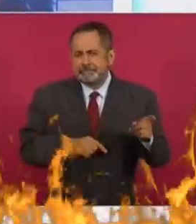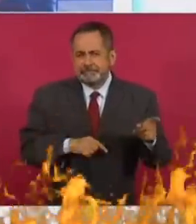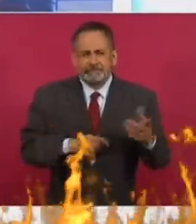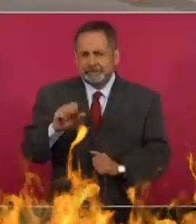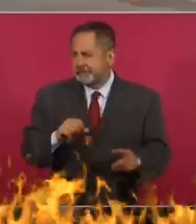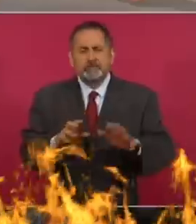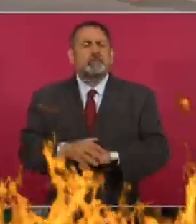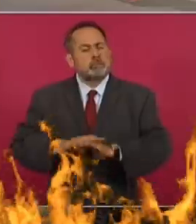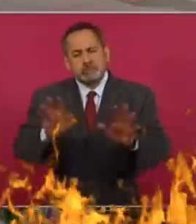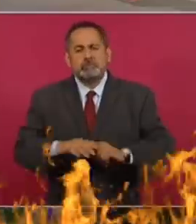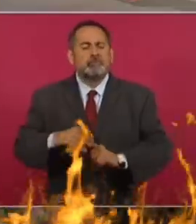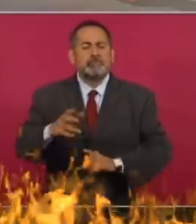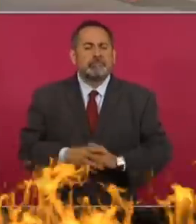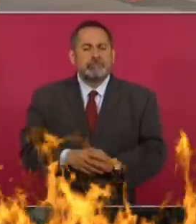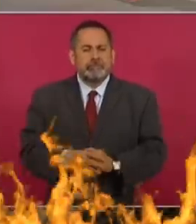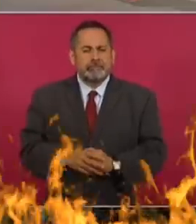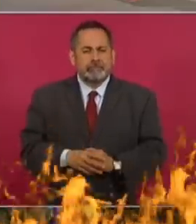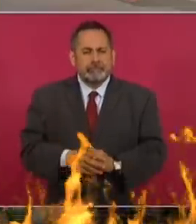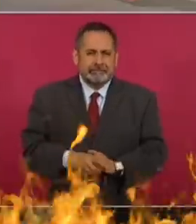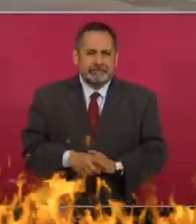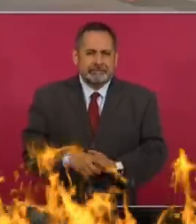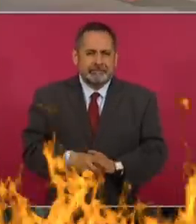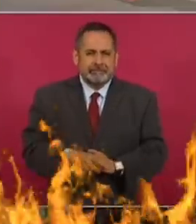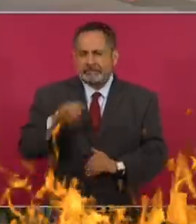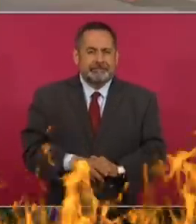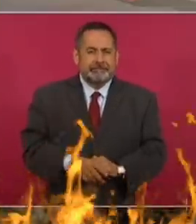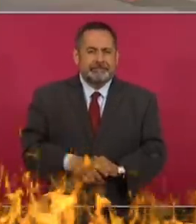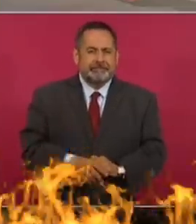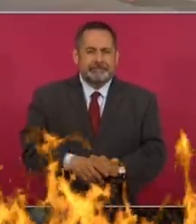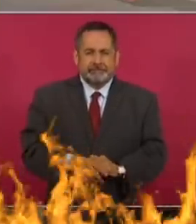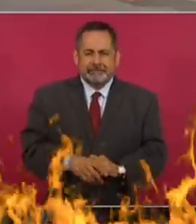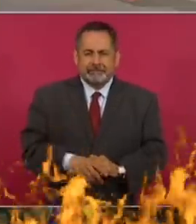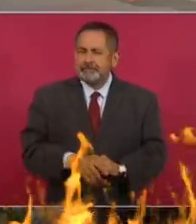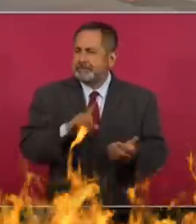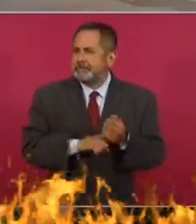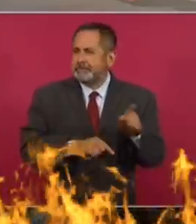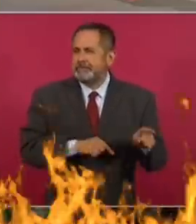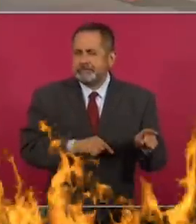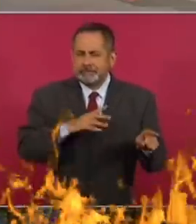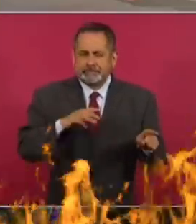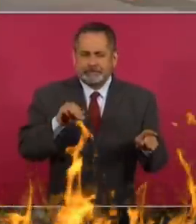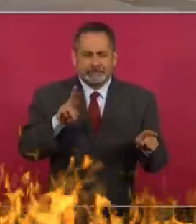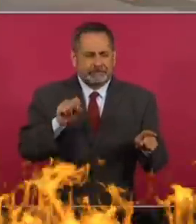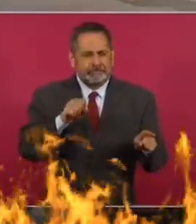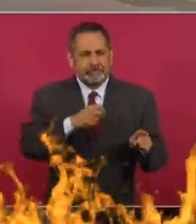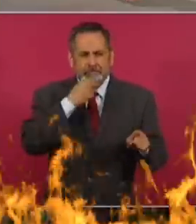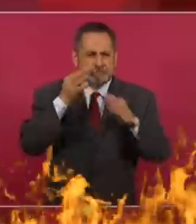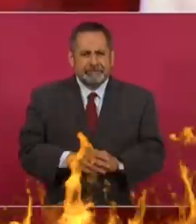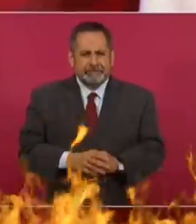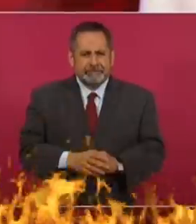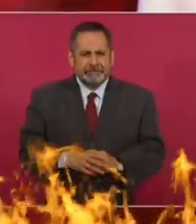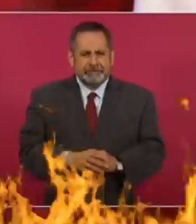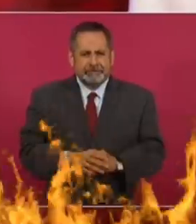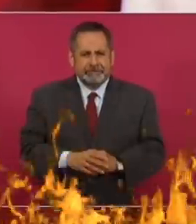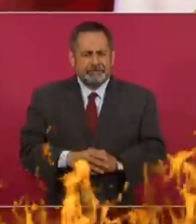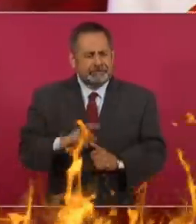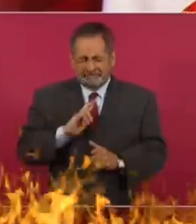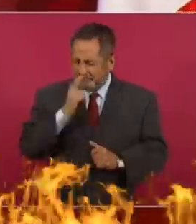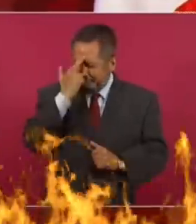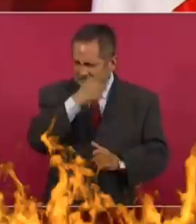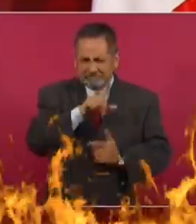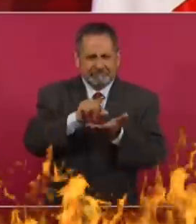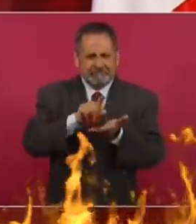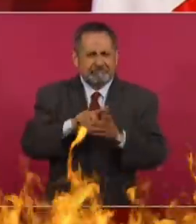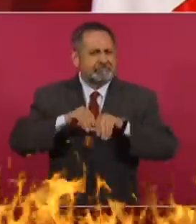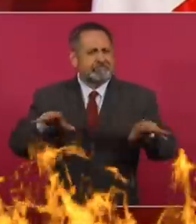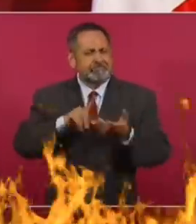de Calderón. Bueno, pues, otra repasada, ya no hay más. MBS. Ahí hay un conductor de radio que me acuerdo que puso un